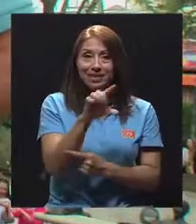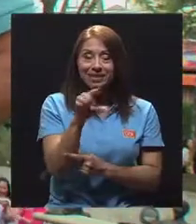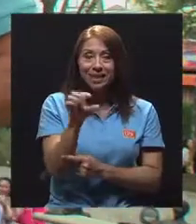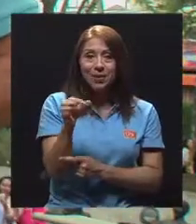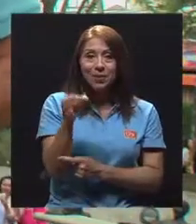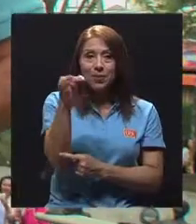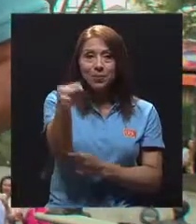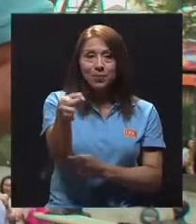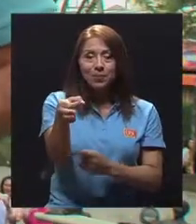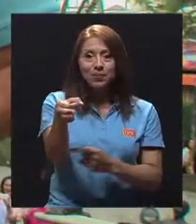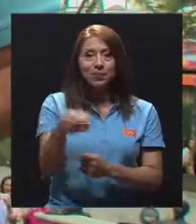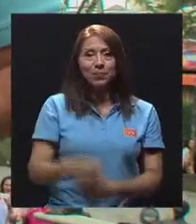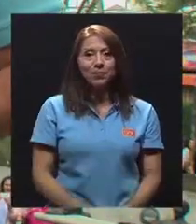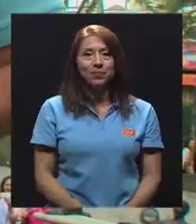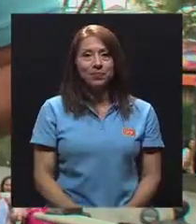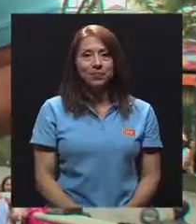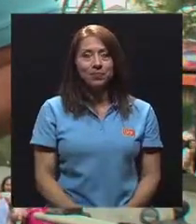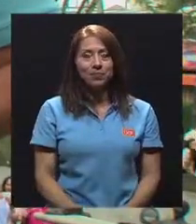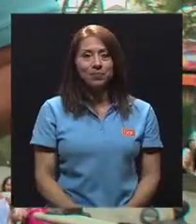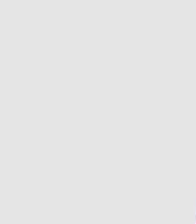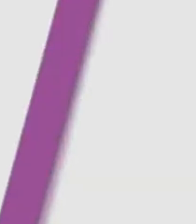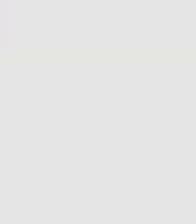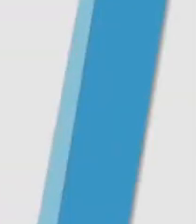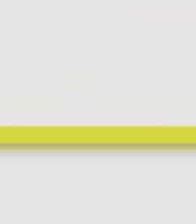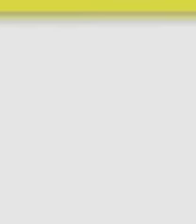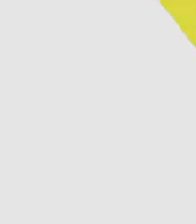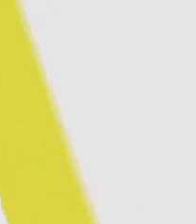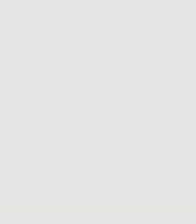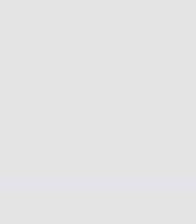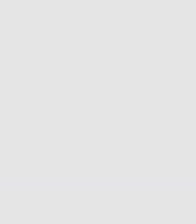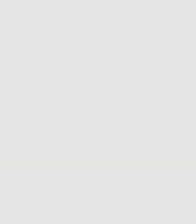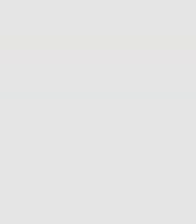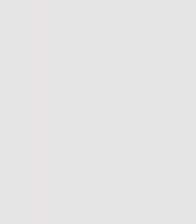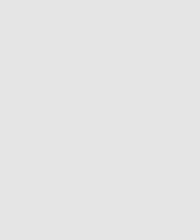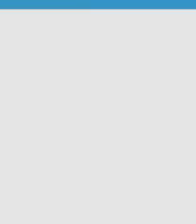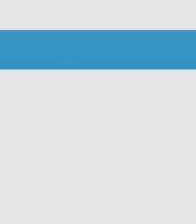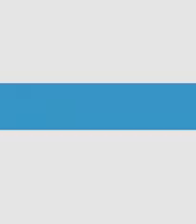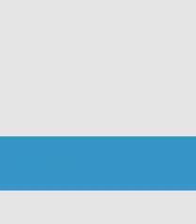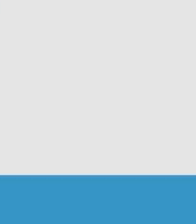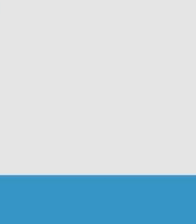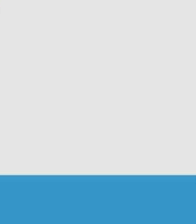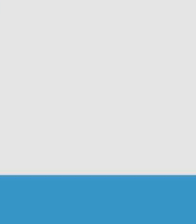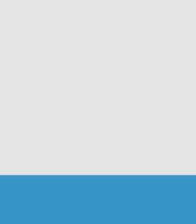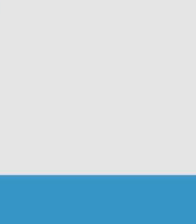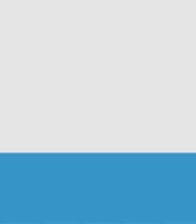en la siguiente edición. Hasta pronto.